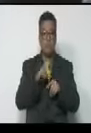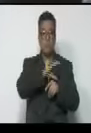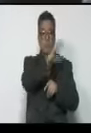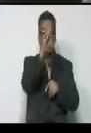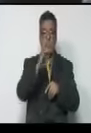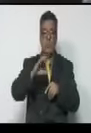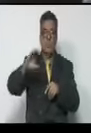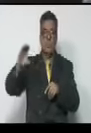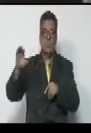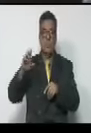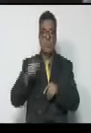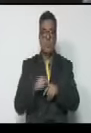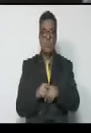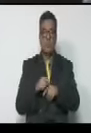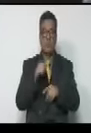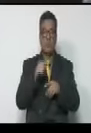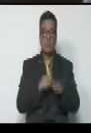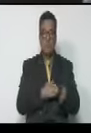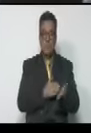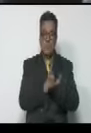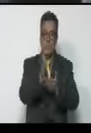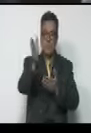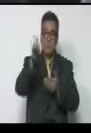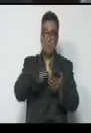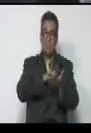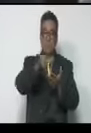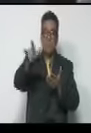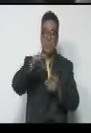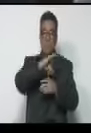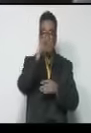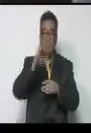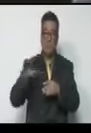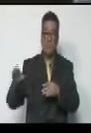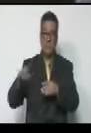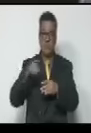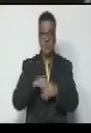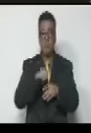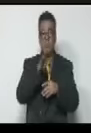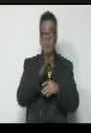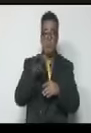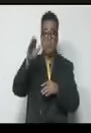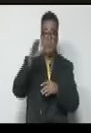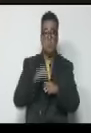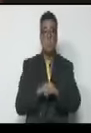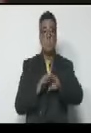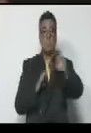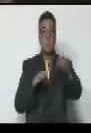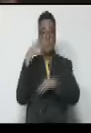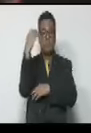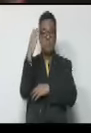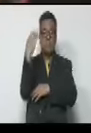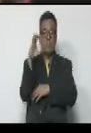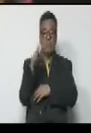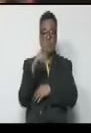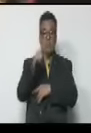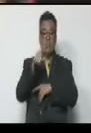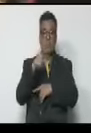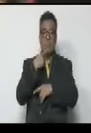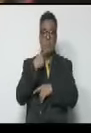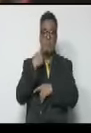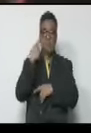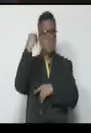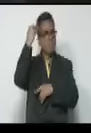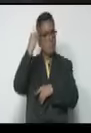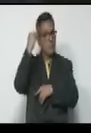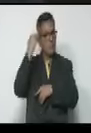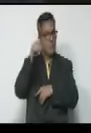Caribe, y cuando decimos sale por el Caribe es por el Caribe oriental, Caribe colombiano. Pero hagamos un